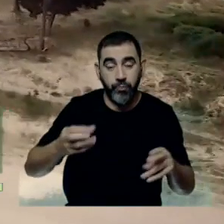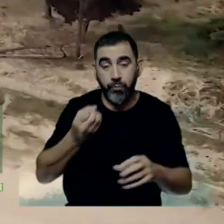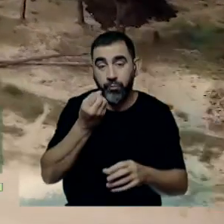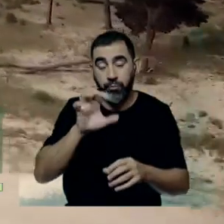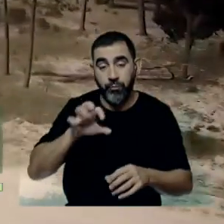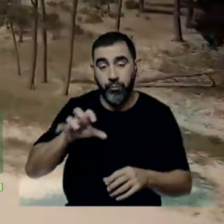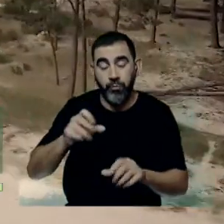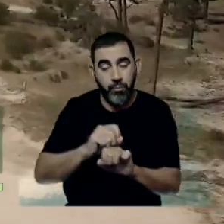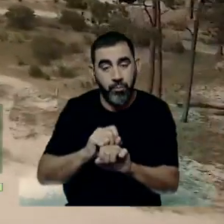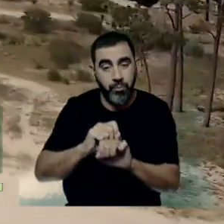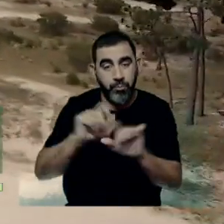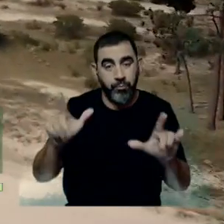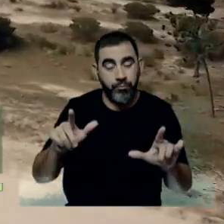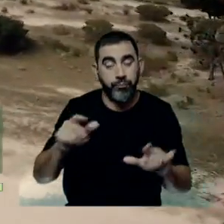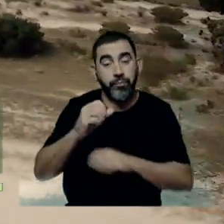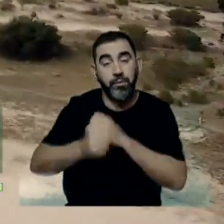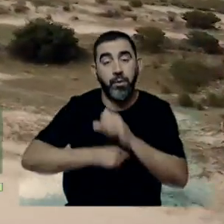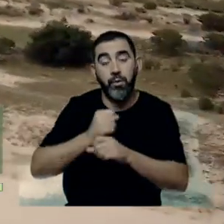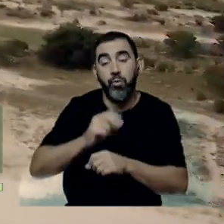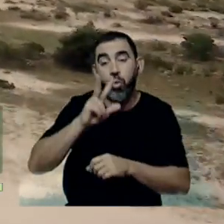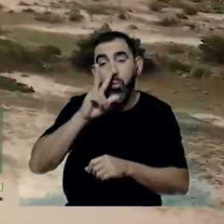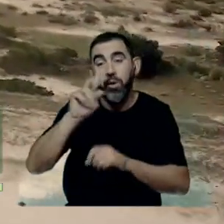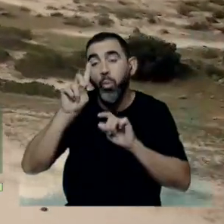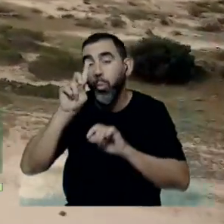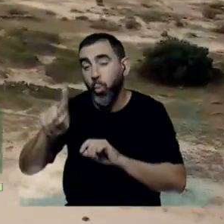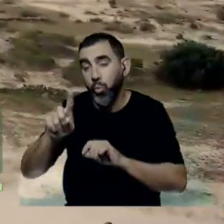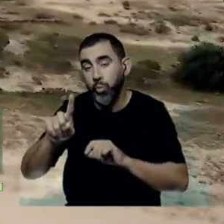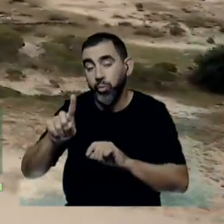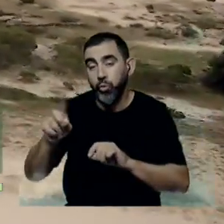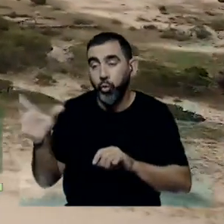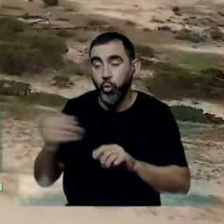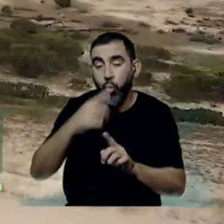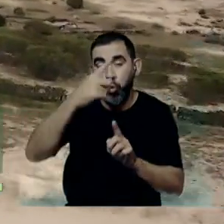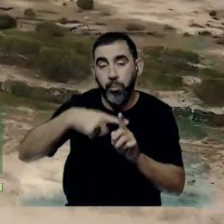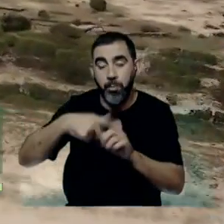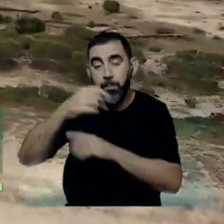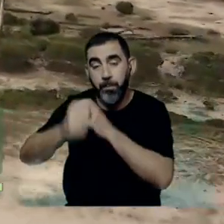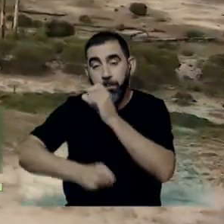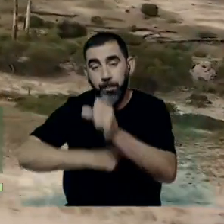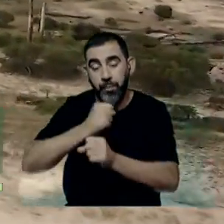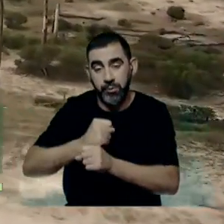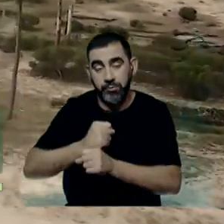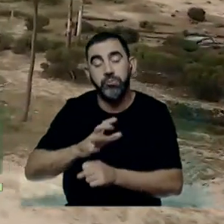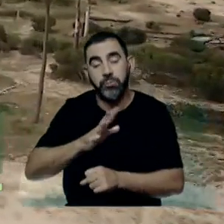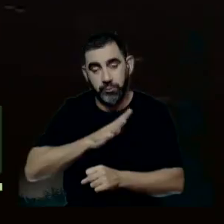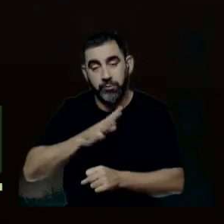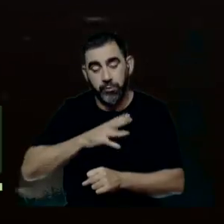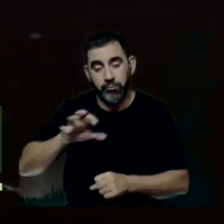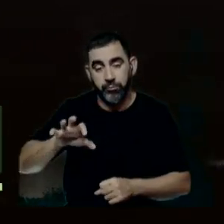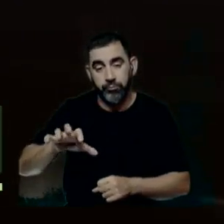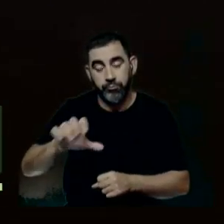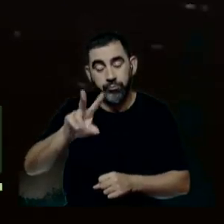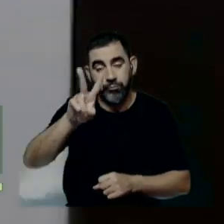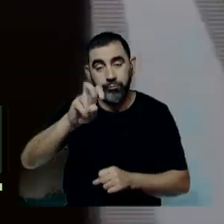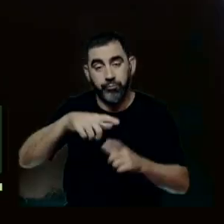floraciones aumentan y que en el año 2001, durante todos los meses del año, tuvimos presencia de